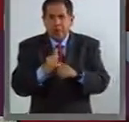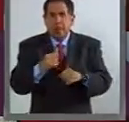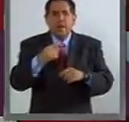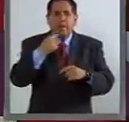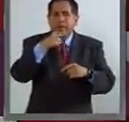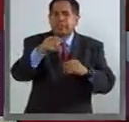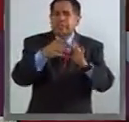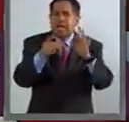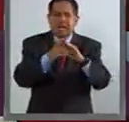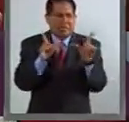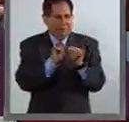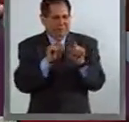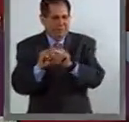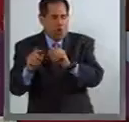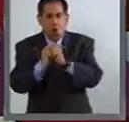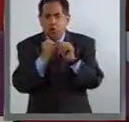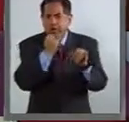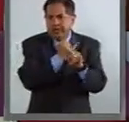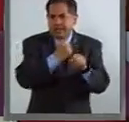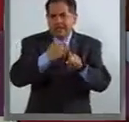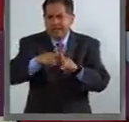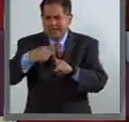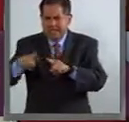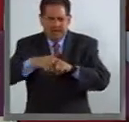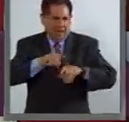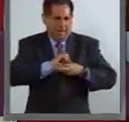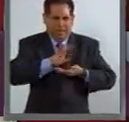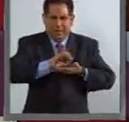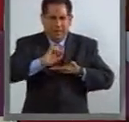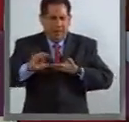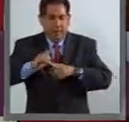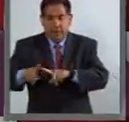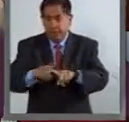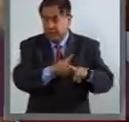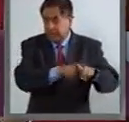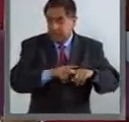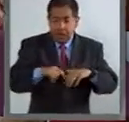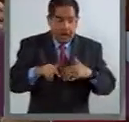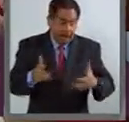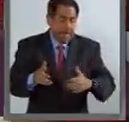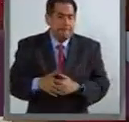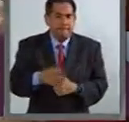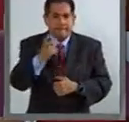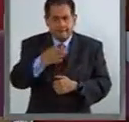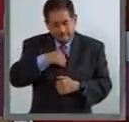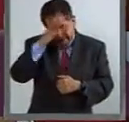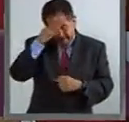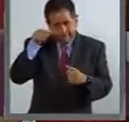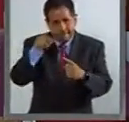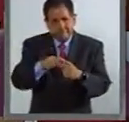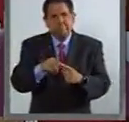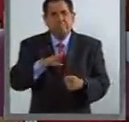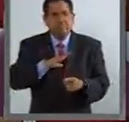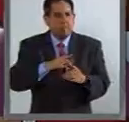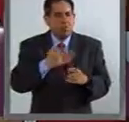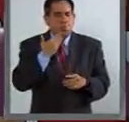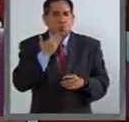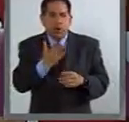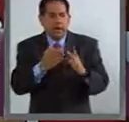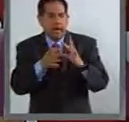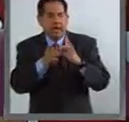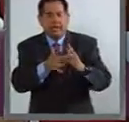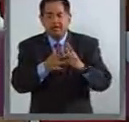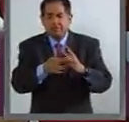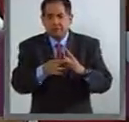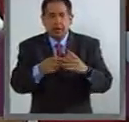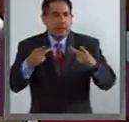distintos y en multiplataformas. Y por eso, en lo que nosotros observábamos, establecemos que hay un vínculo que nos une